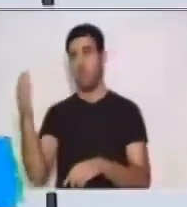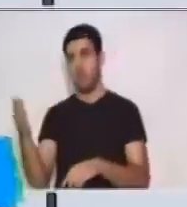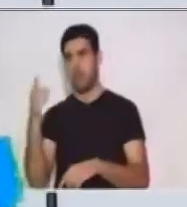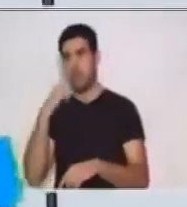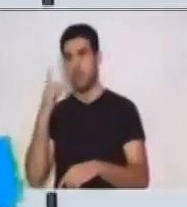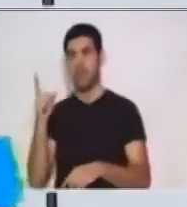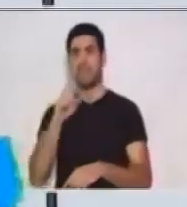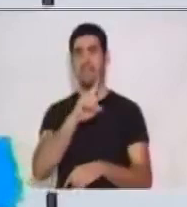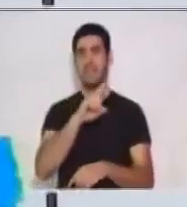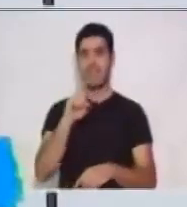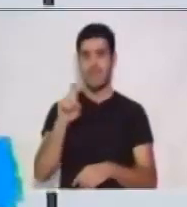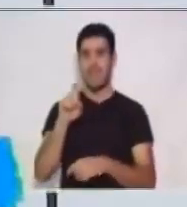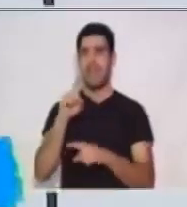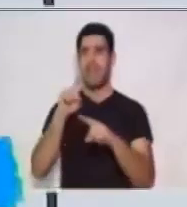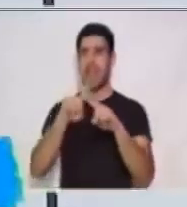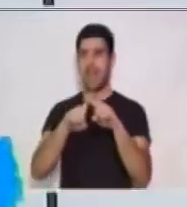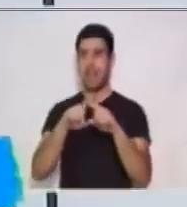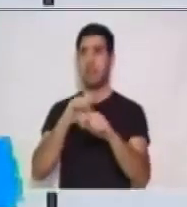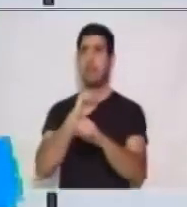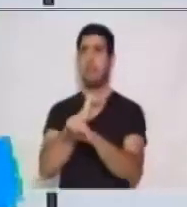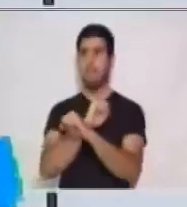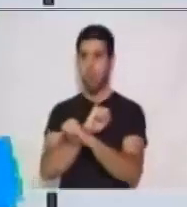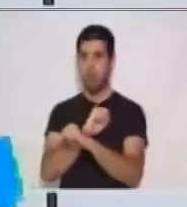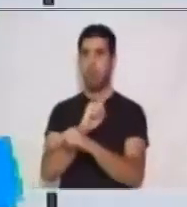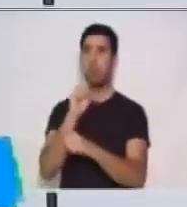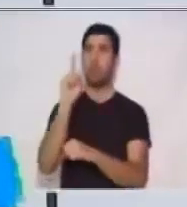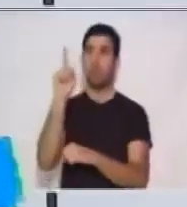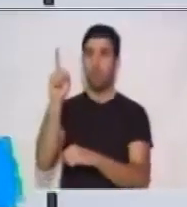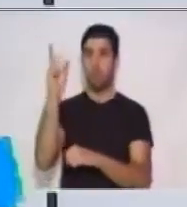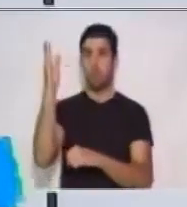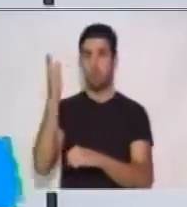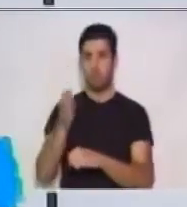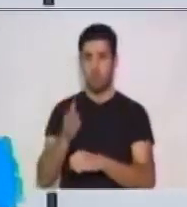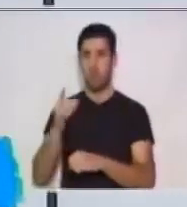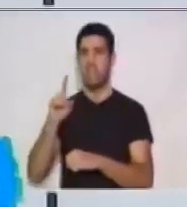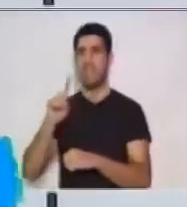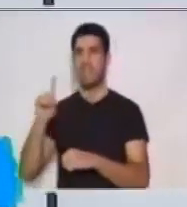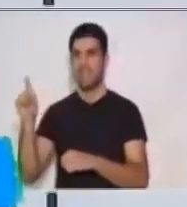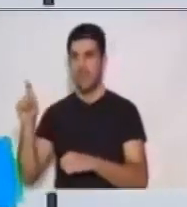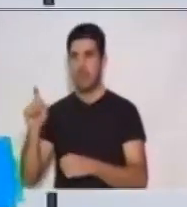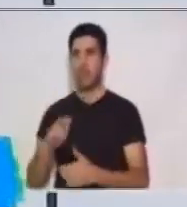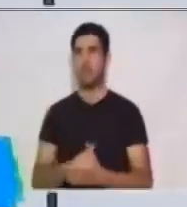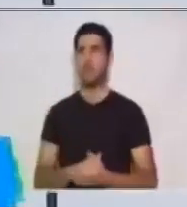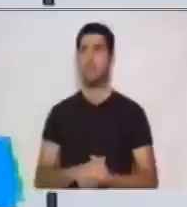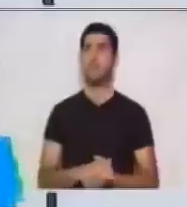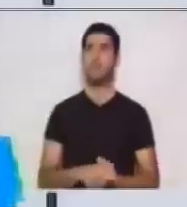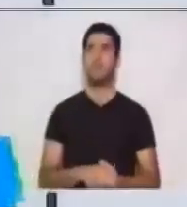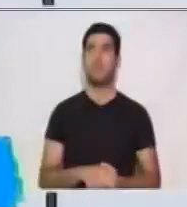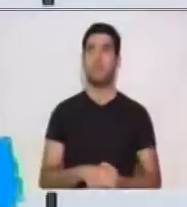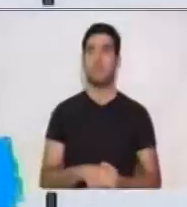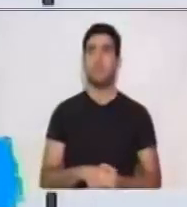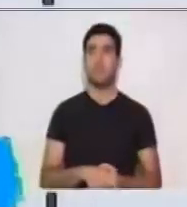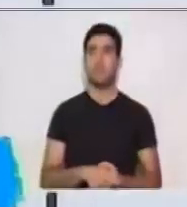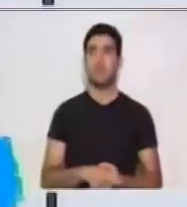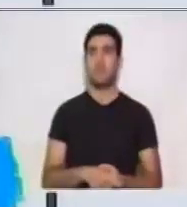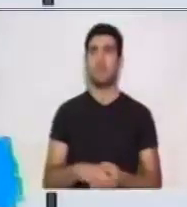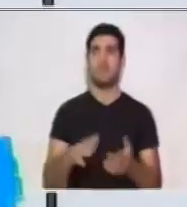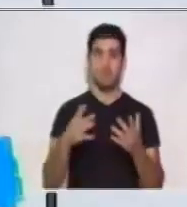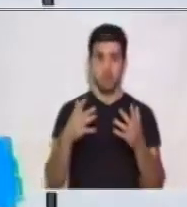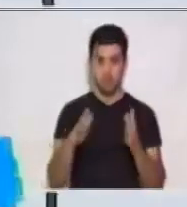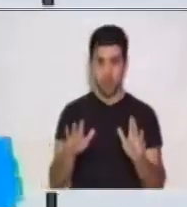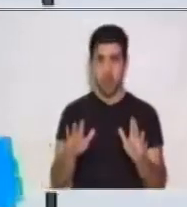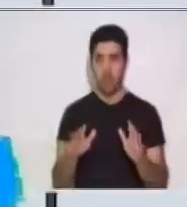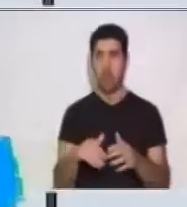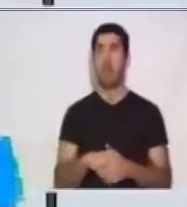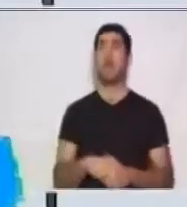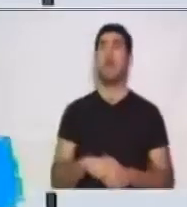100x y también lo voy a multiplicar por 1 sobre 100. Cuando hago esto,